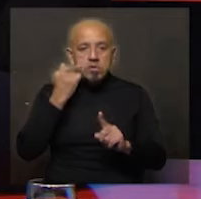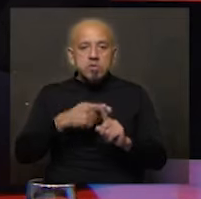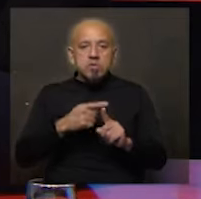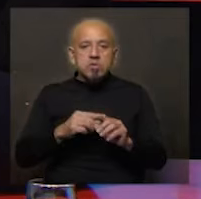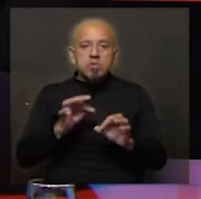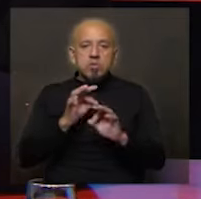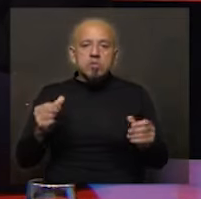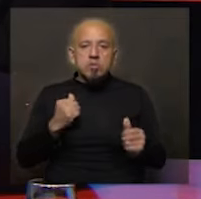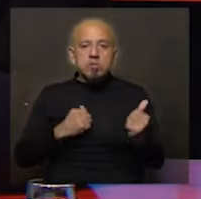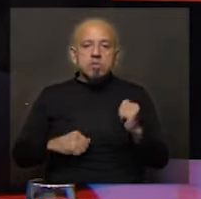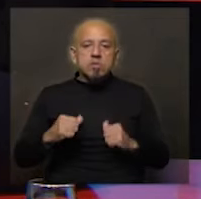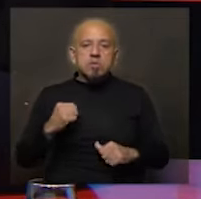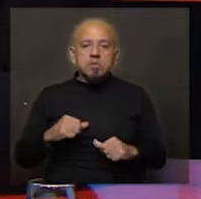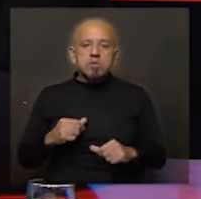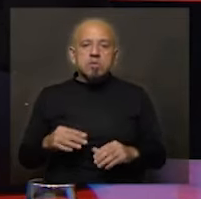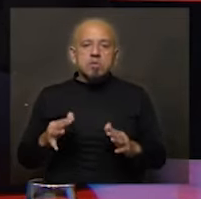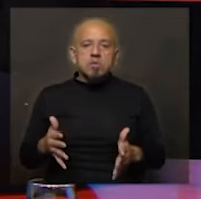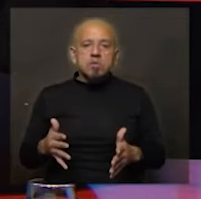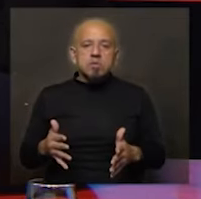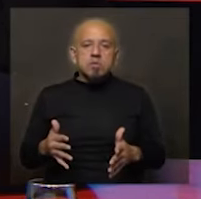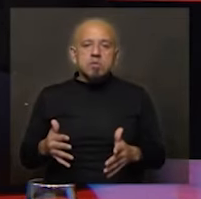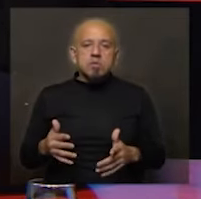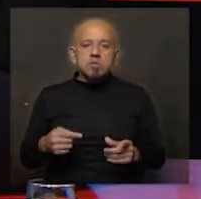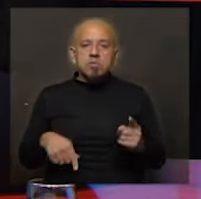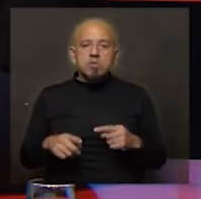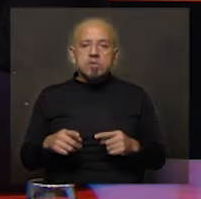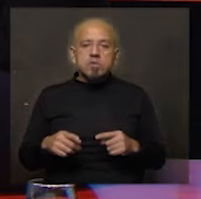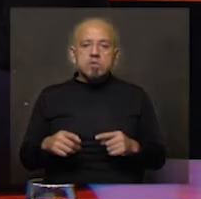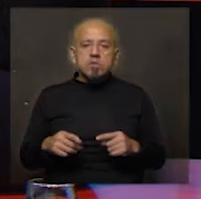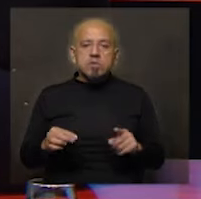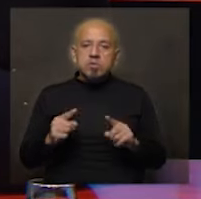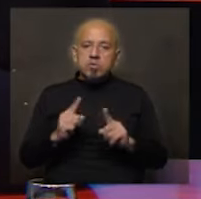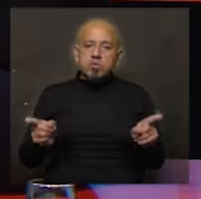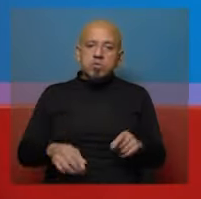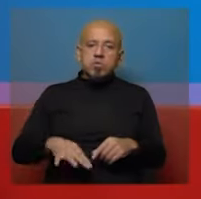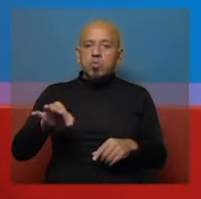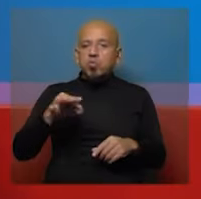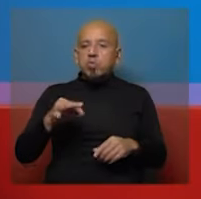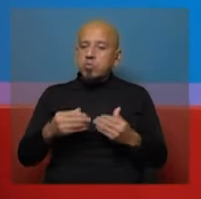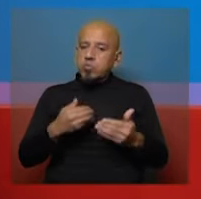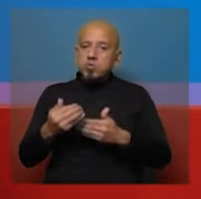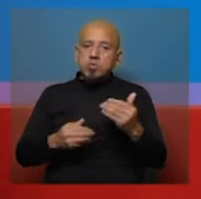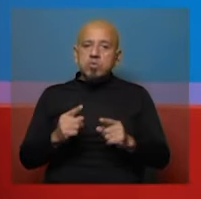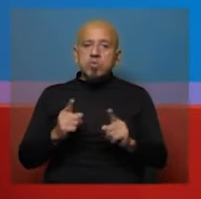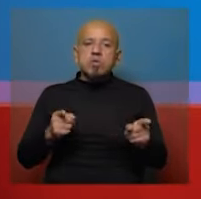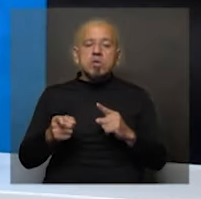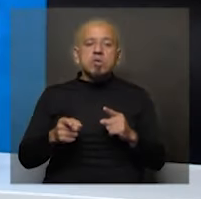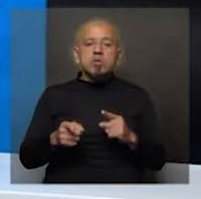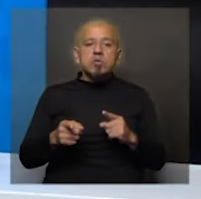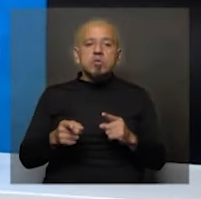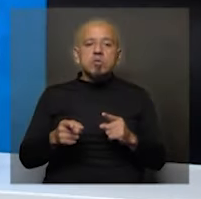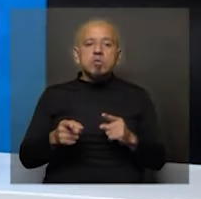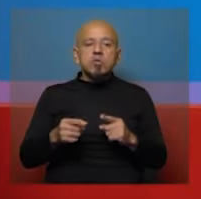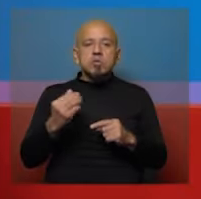lesiones hay un poco compartir que sí quería traer Para quienes no son juristas que no es un único proceso y eso también Creo que es eso sería bueno aclararlo